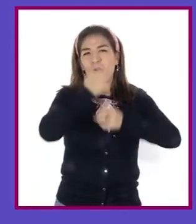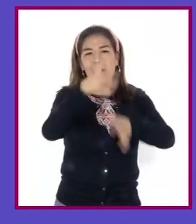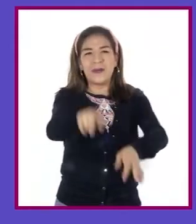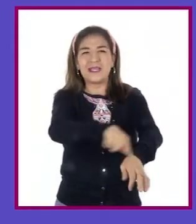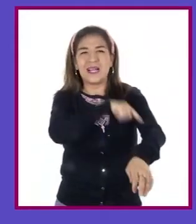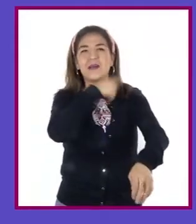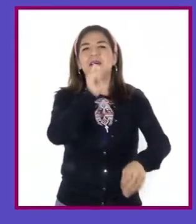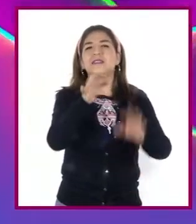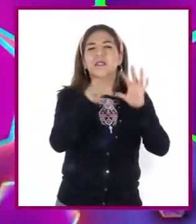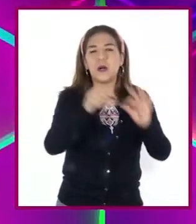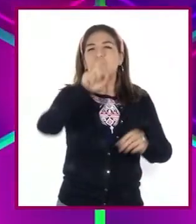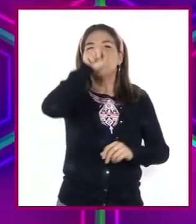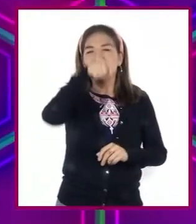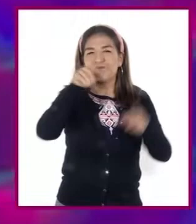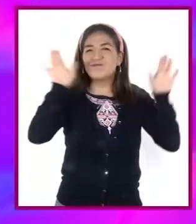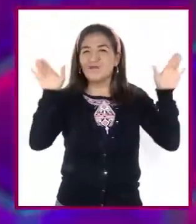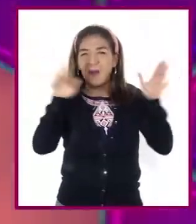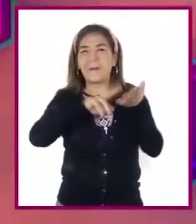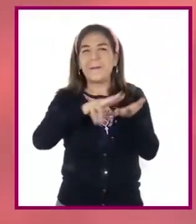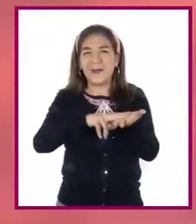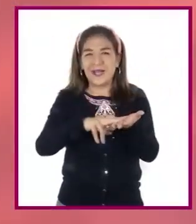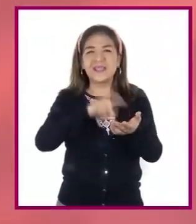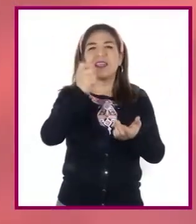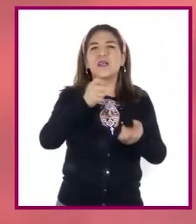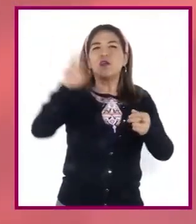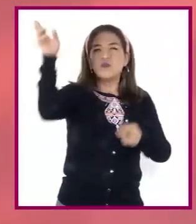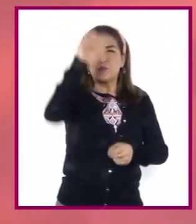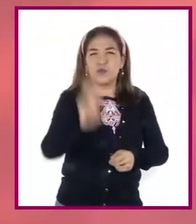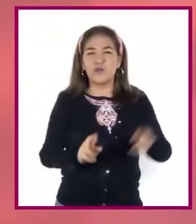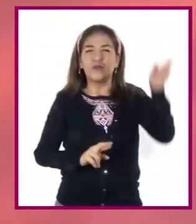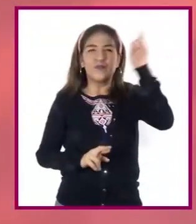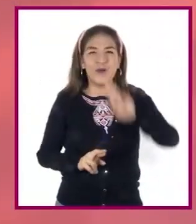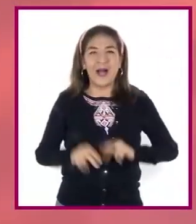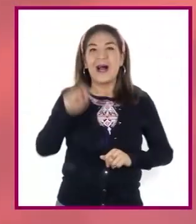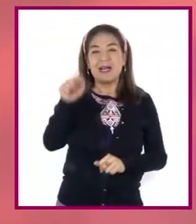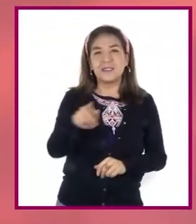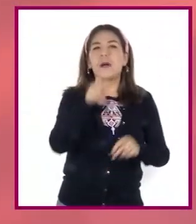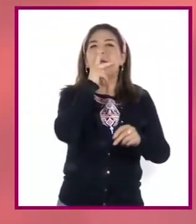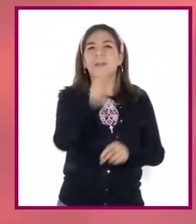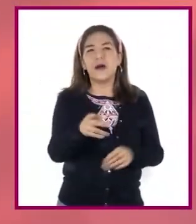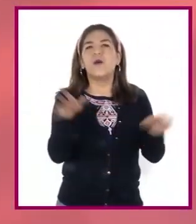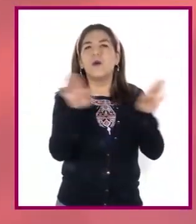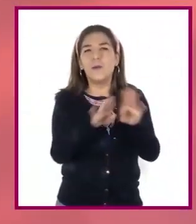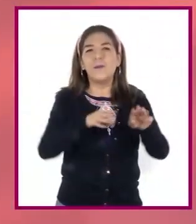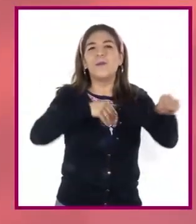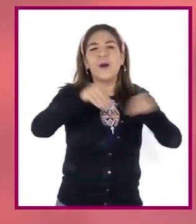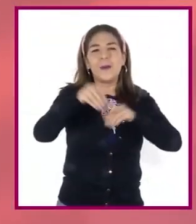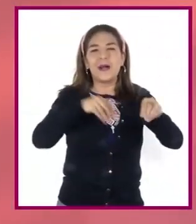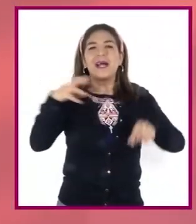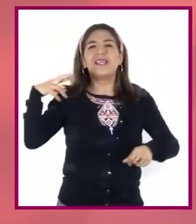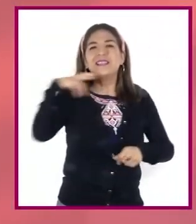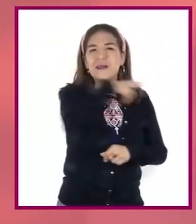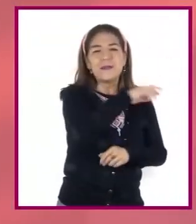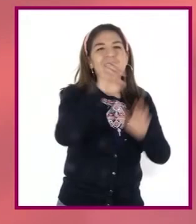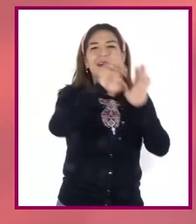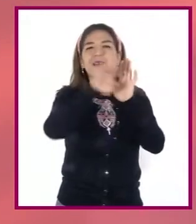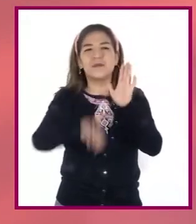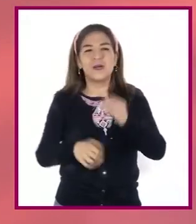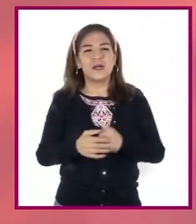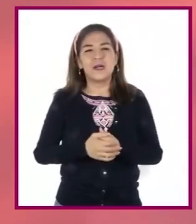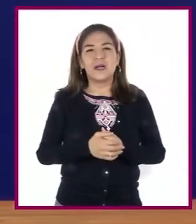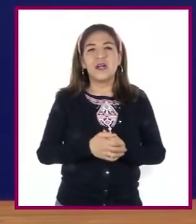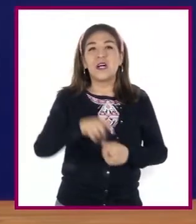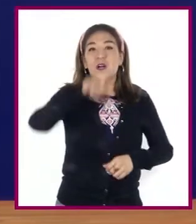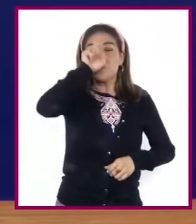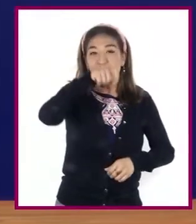verde y los loros. ¡Claro! Esa palabra tan sencilla da idea de un movimiento rápido, como si pasara el